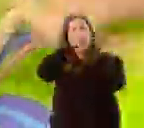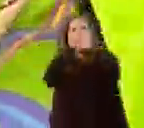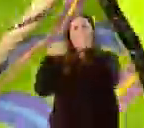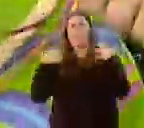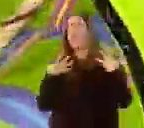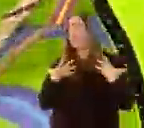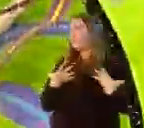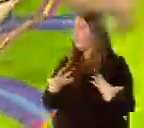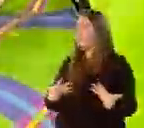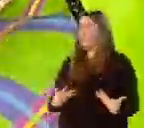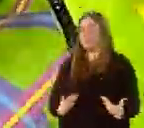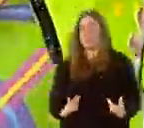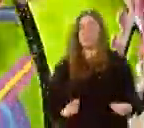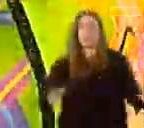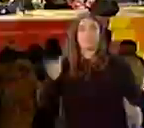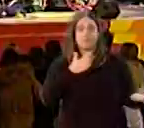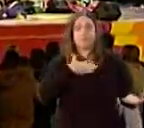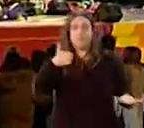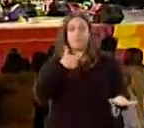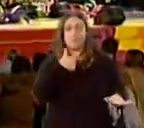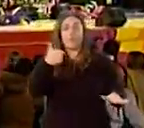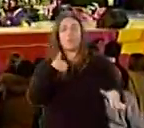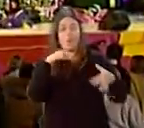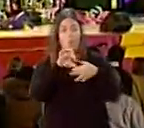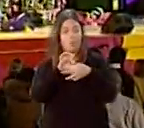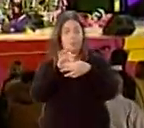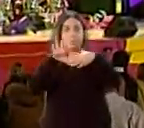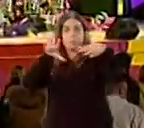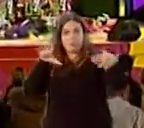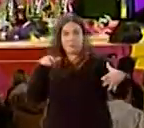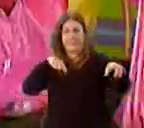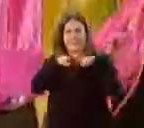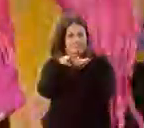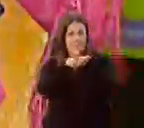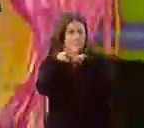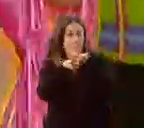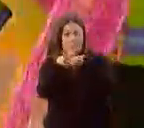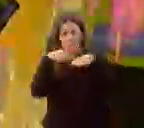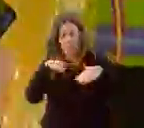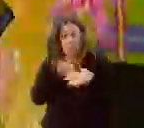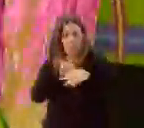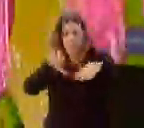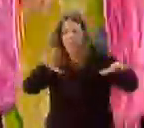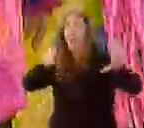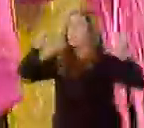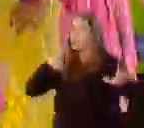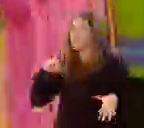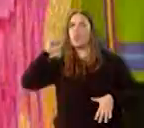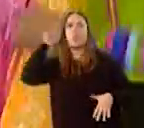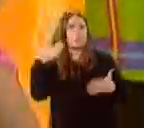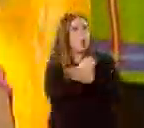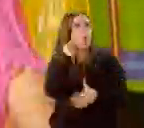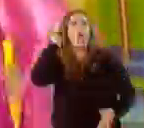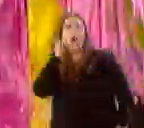aunque no vayan conmigo existen otros no sé por qué siempre yo de todo primero